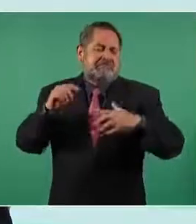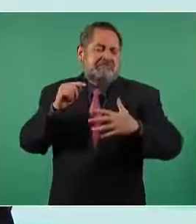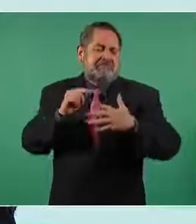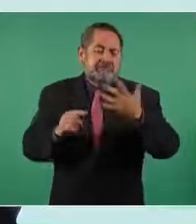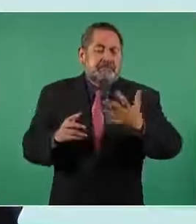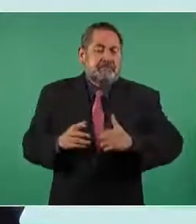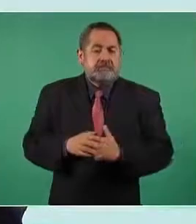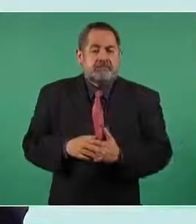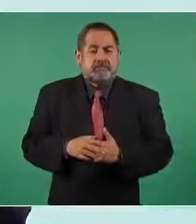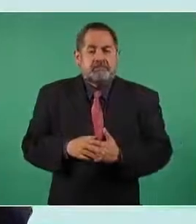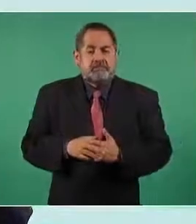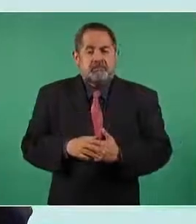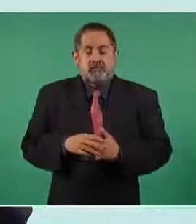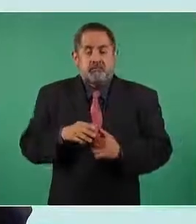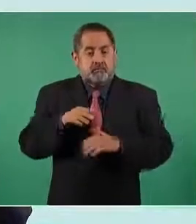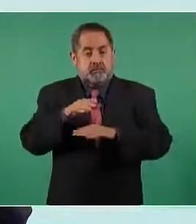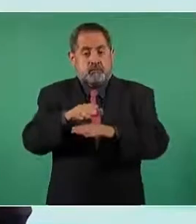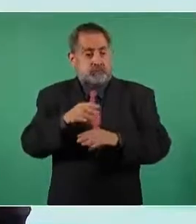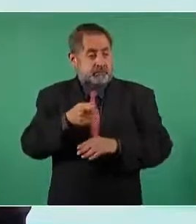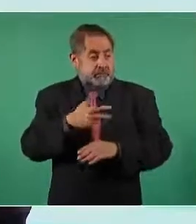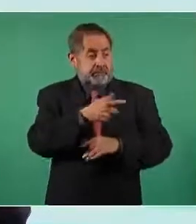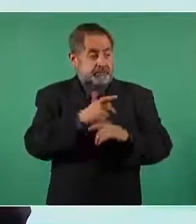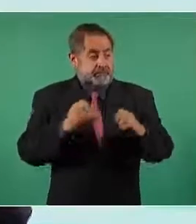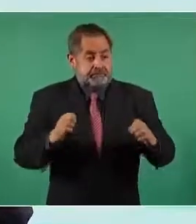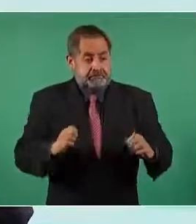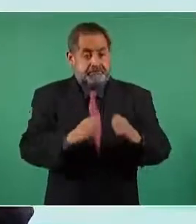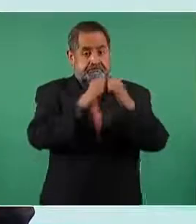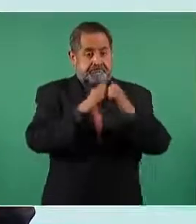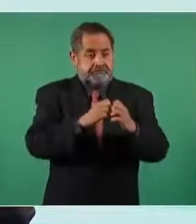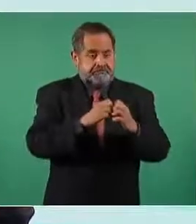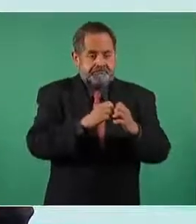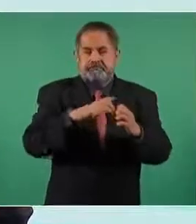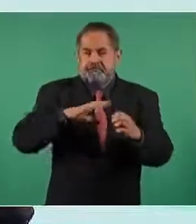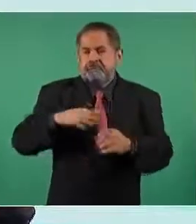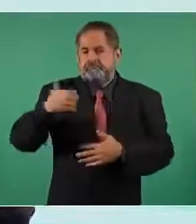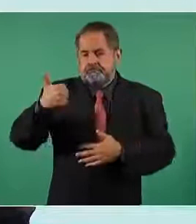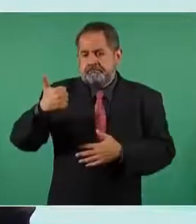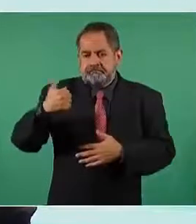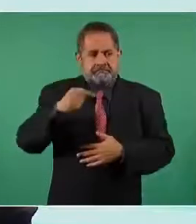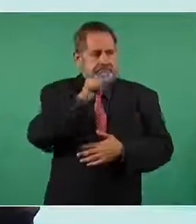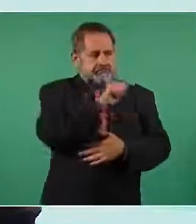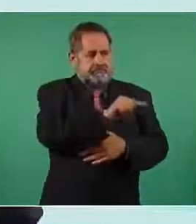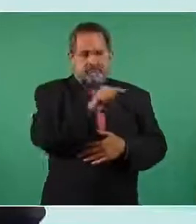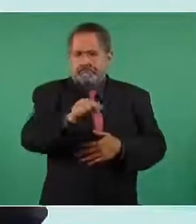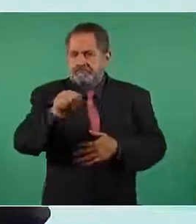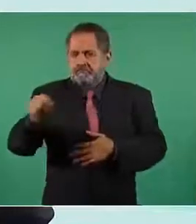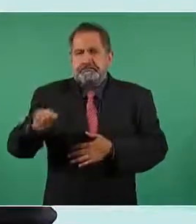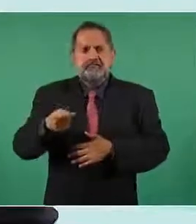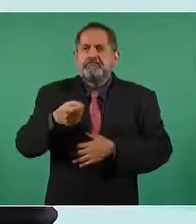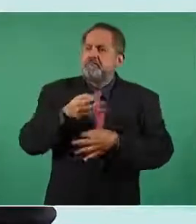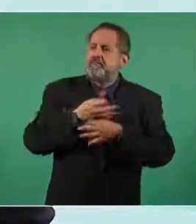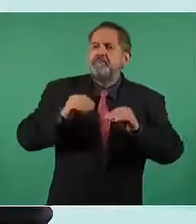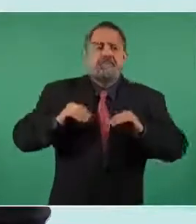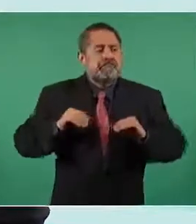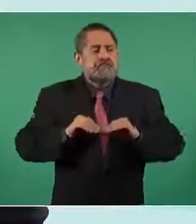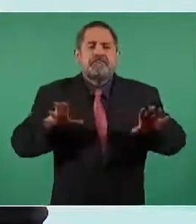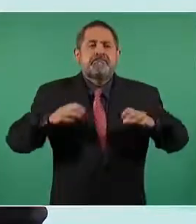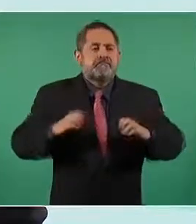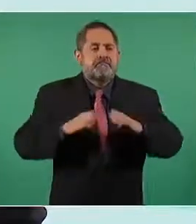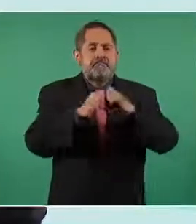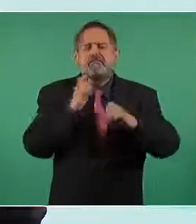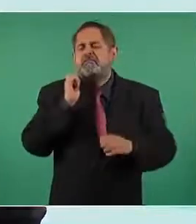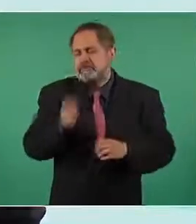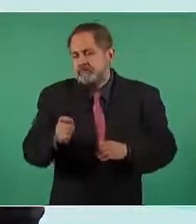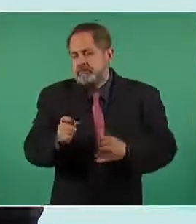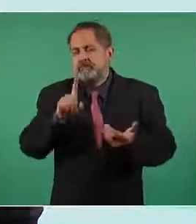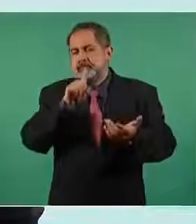a las declaratorias de emergencia, tenemos 6 declaratorias de emergencia. ¿Esto qué significa? Que estamos apoyando a la